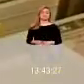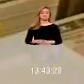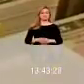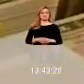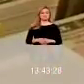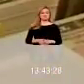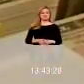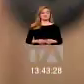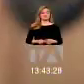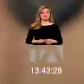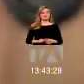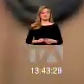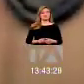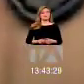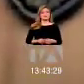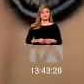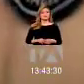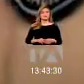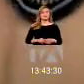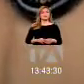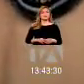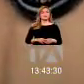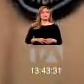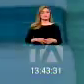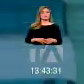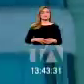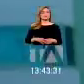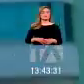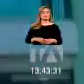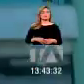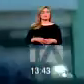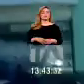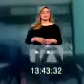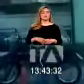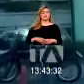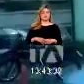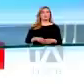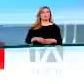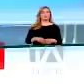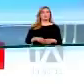Seguridad Social de la Policía. En Quito, Freddy Paredes, 24 horas.